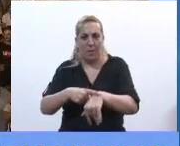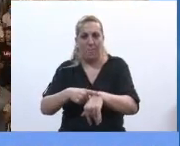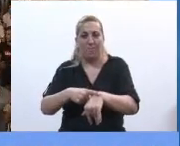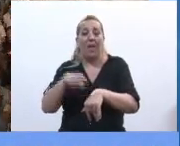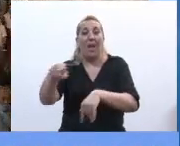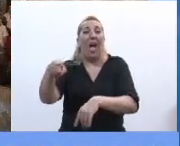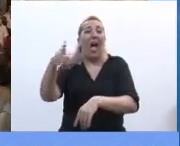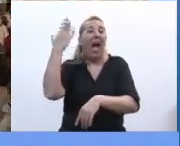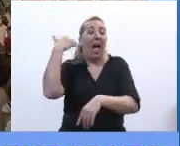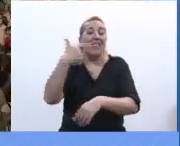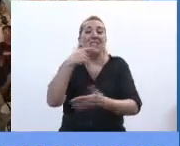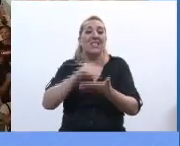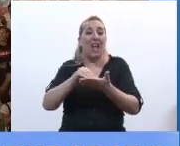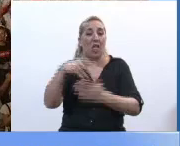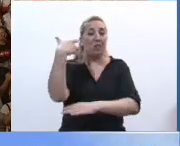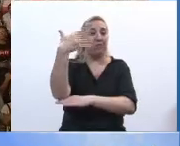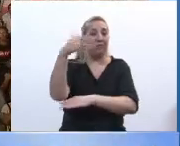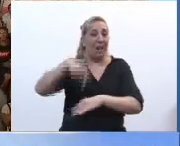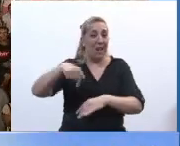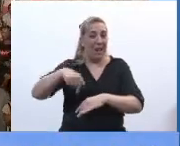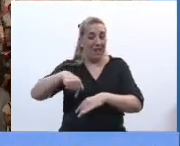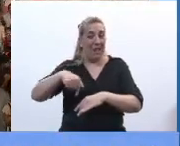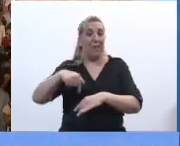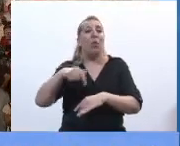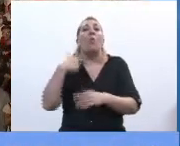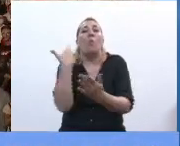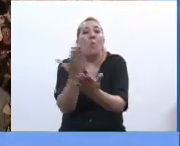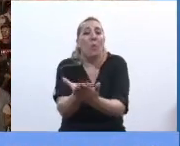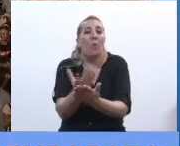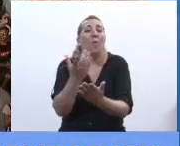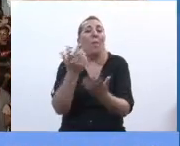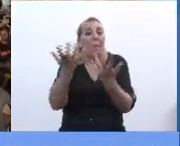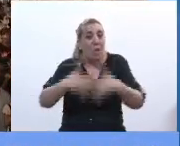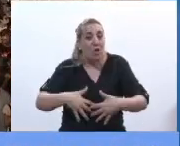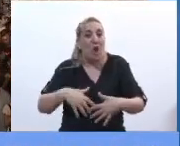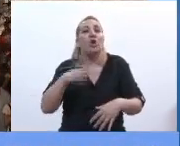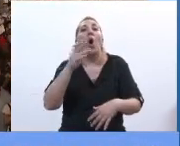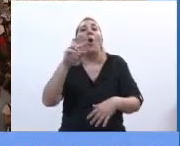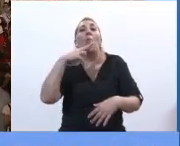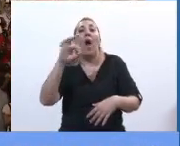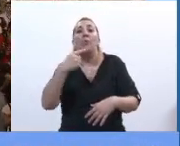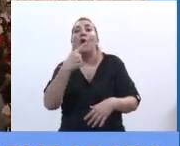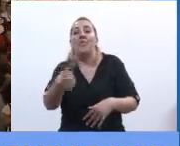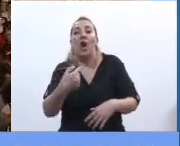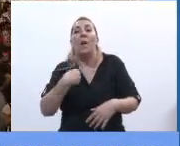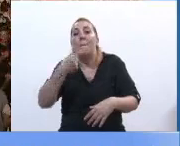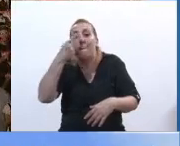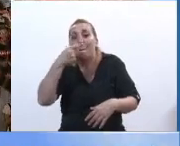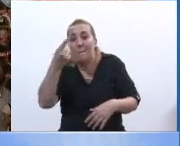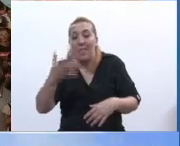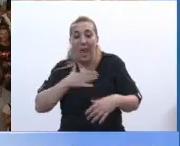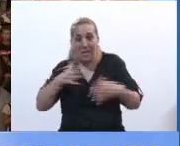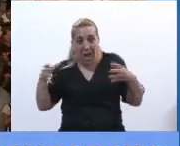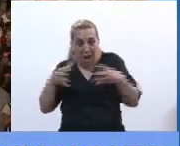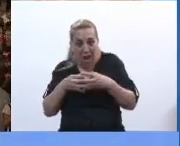exposición en la cámara del senador de este lugar al presentar el proyecto inicial grabó dijo lo que me interesa a mi partido como primera